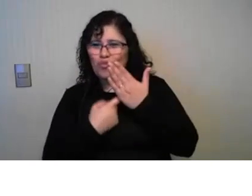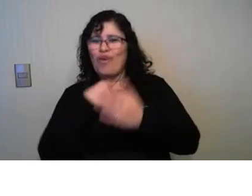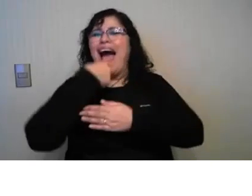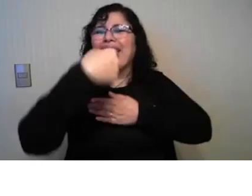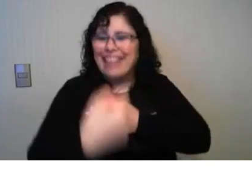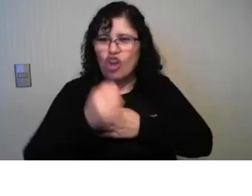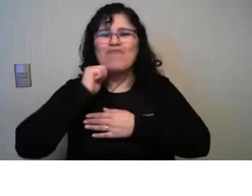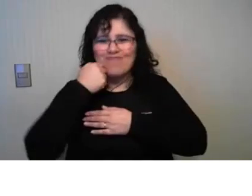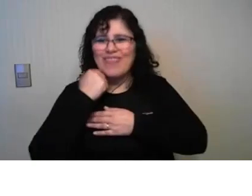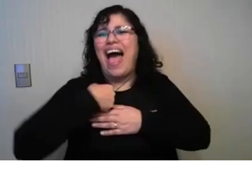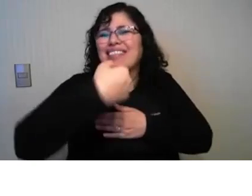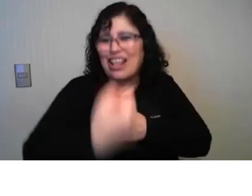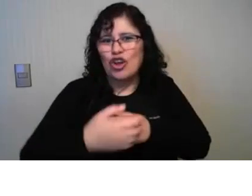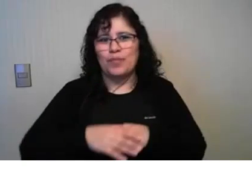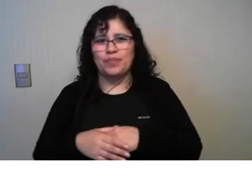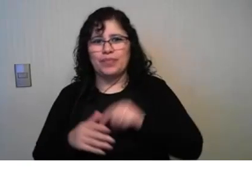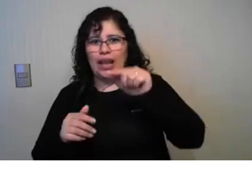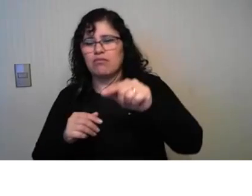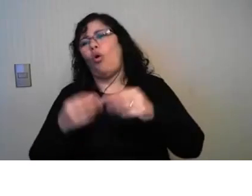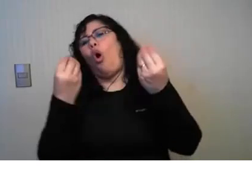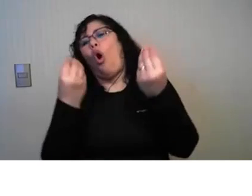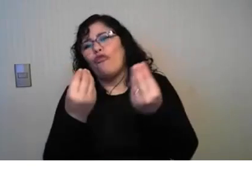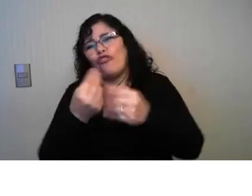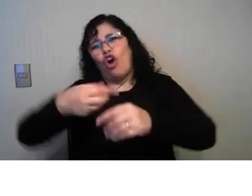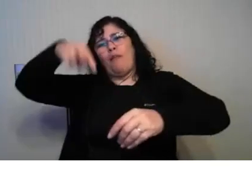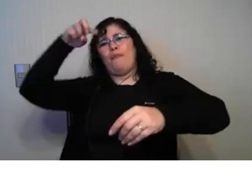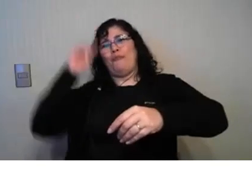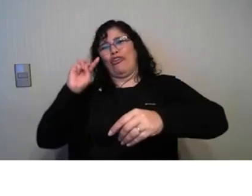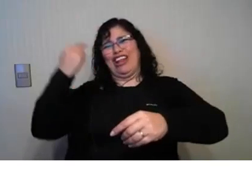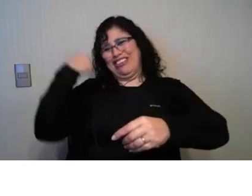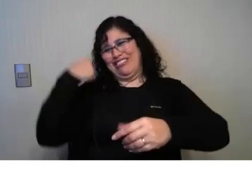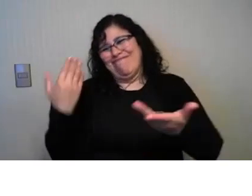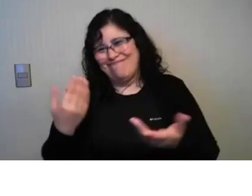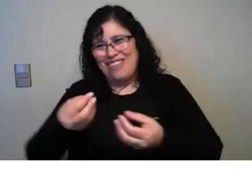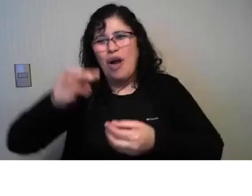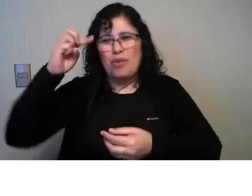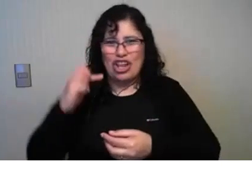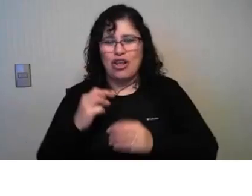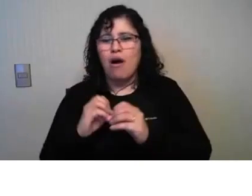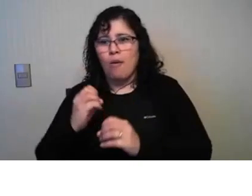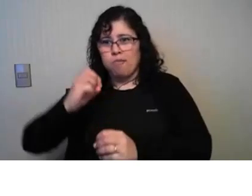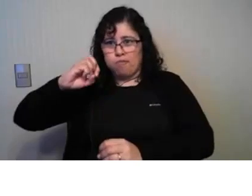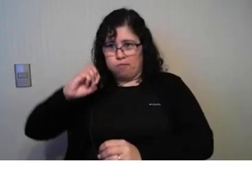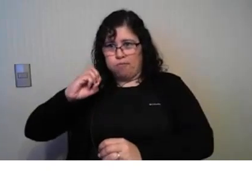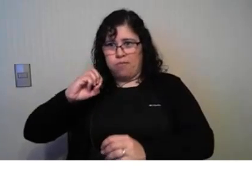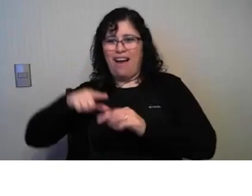observar que si esto es anterior, esta es la raíz posterior y ahí estaría el engrosamiento del ganglio asociado.